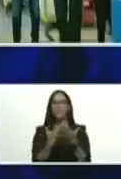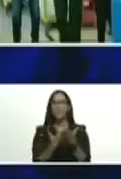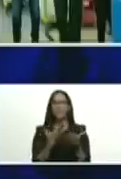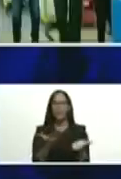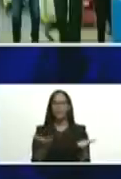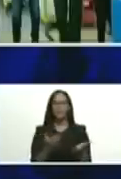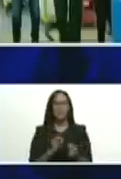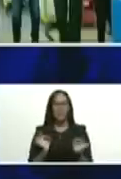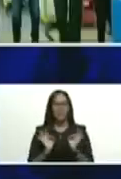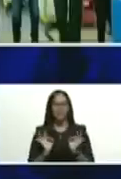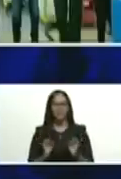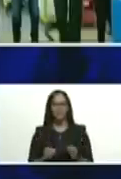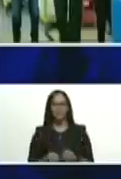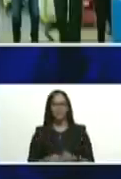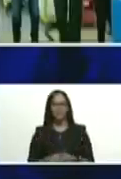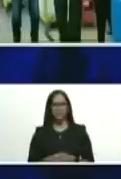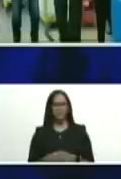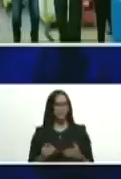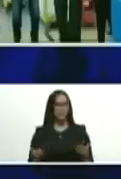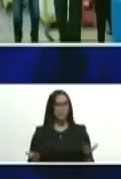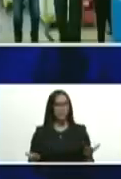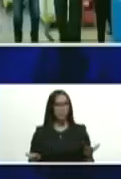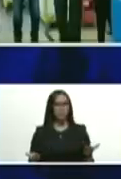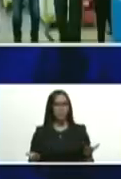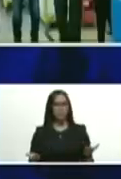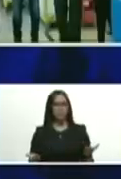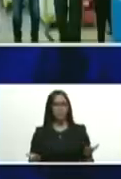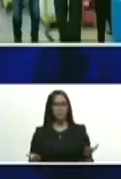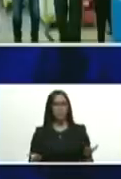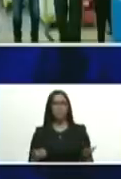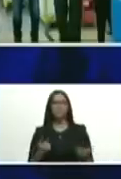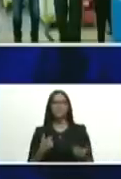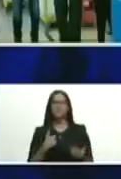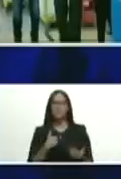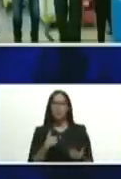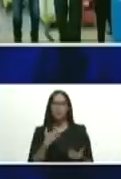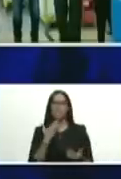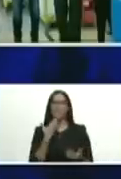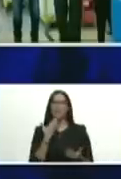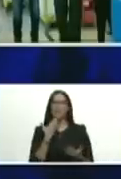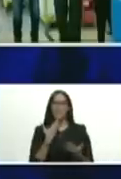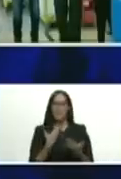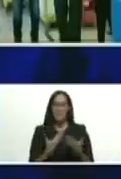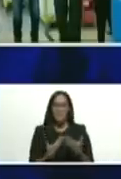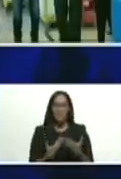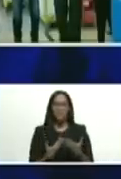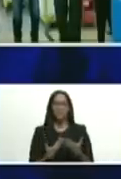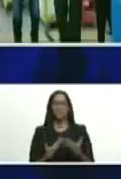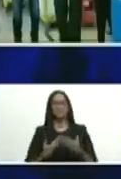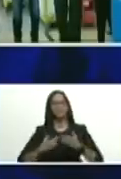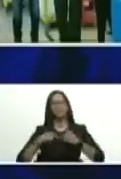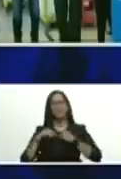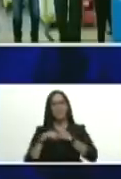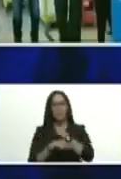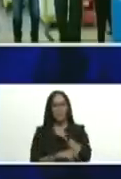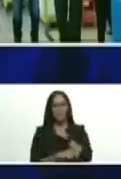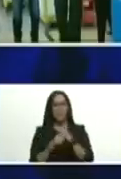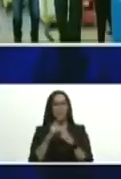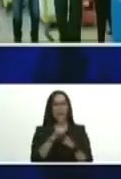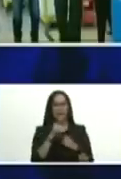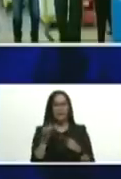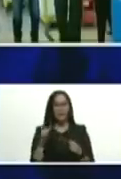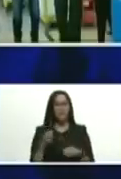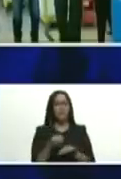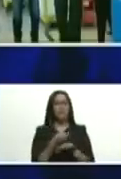cosas. ¿Ah? Yo le agradezco infinitamente a aquellos